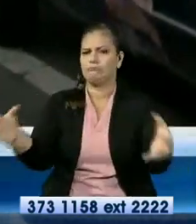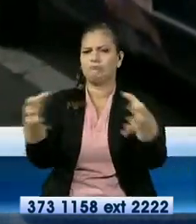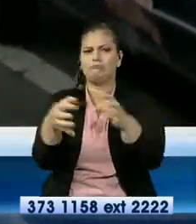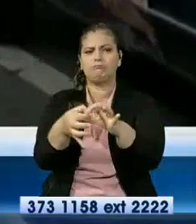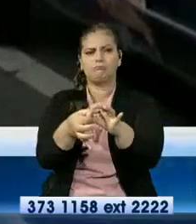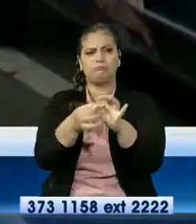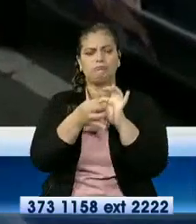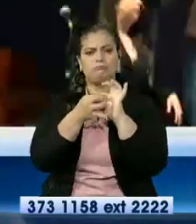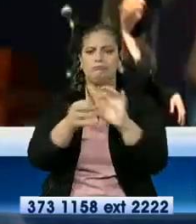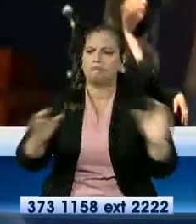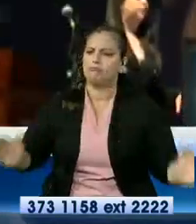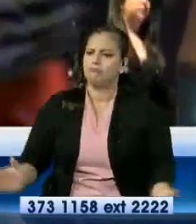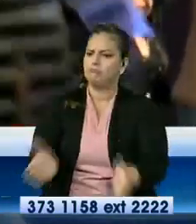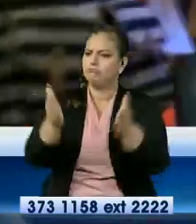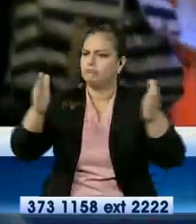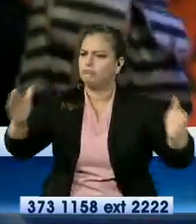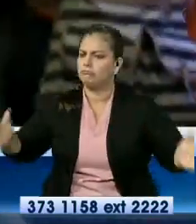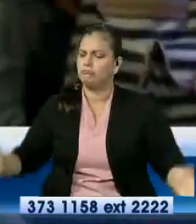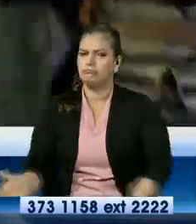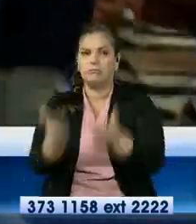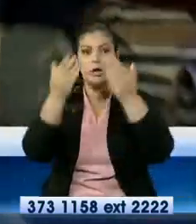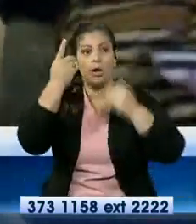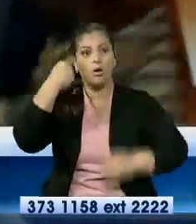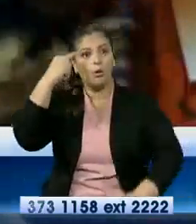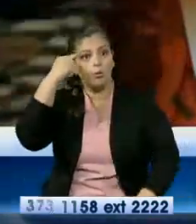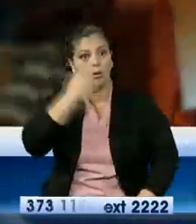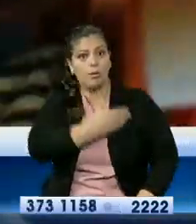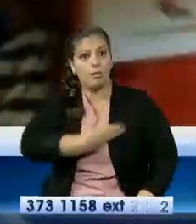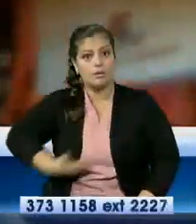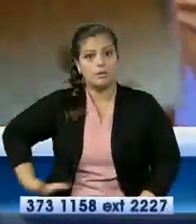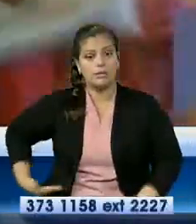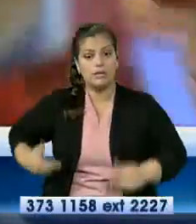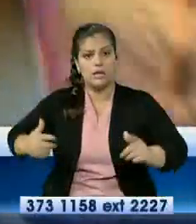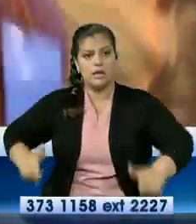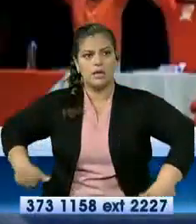consulta popular impulsada por el gobierno del presidente